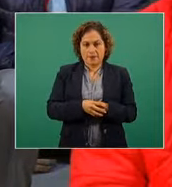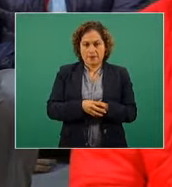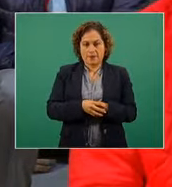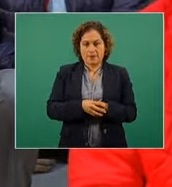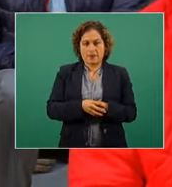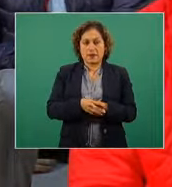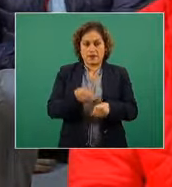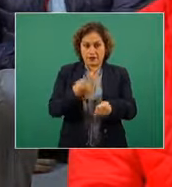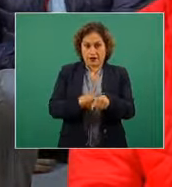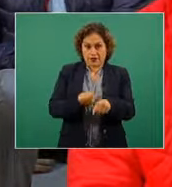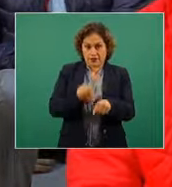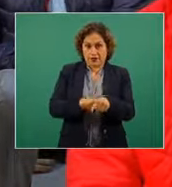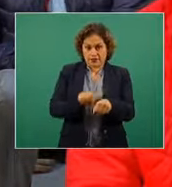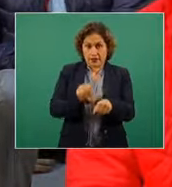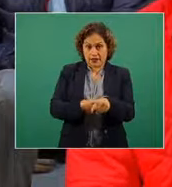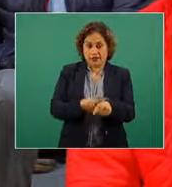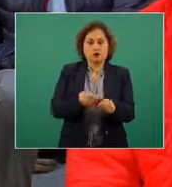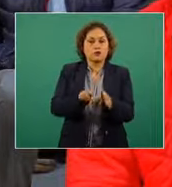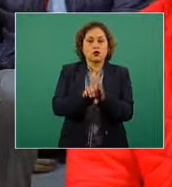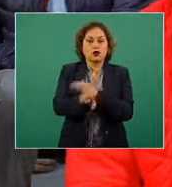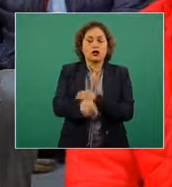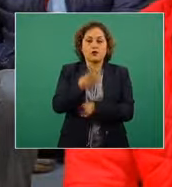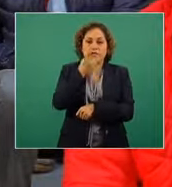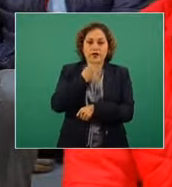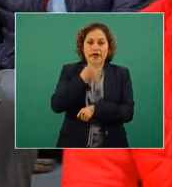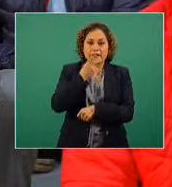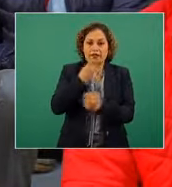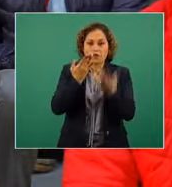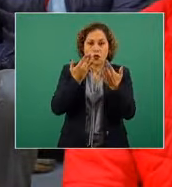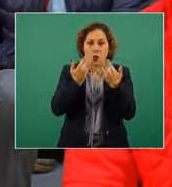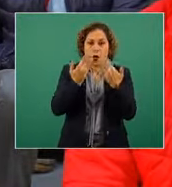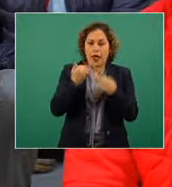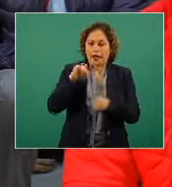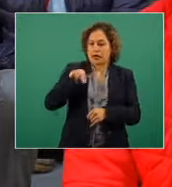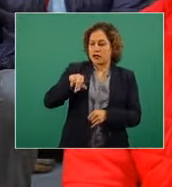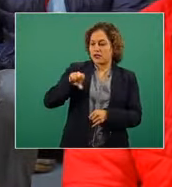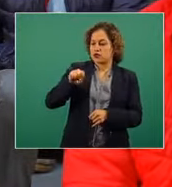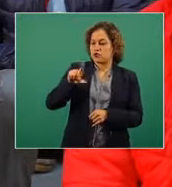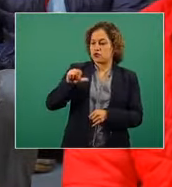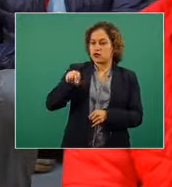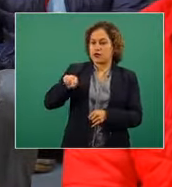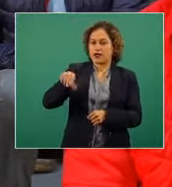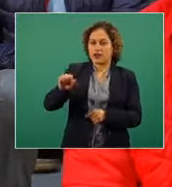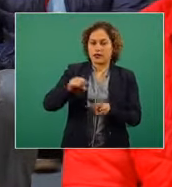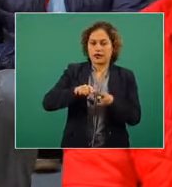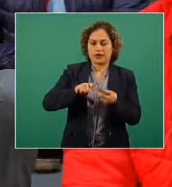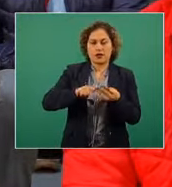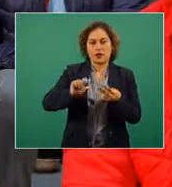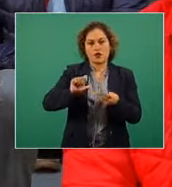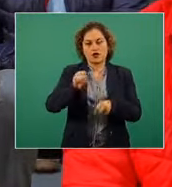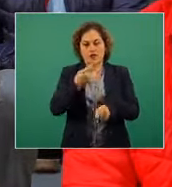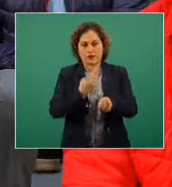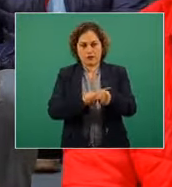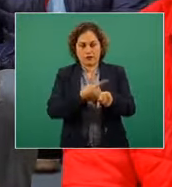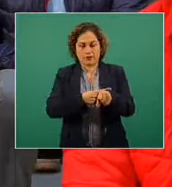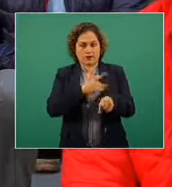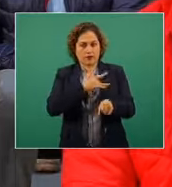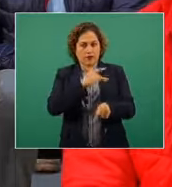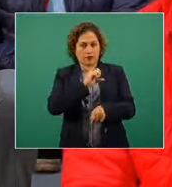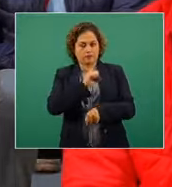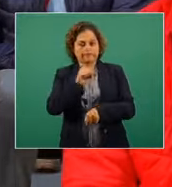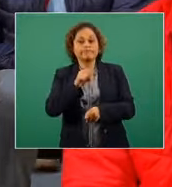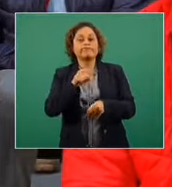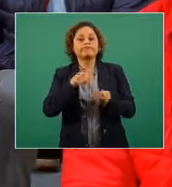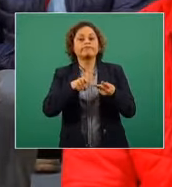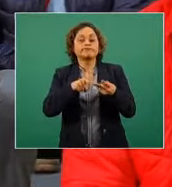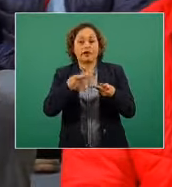importantes, por ejemplo, la diabetes, no hay insulina. En otros casos, por ejemplo, para la cuestión de la hipertensión, no hay